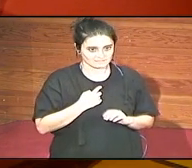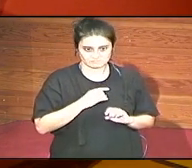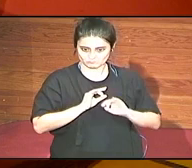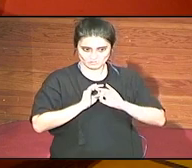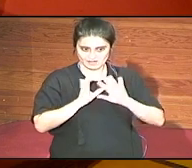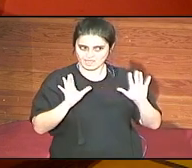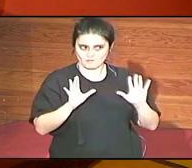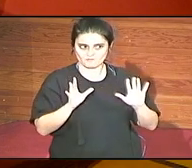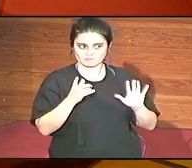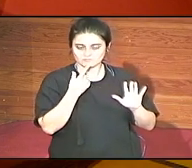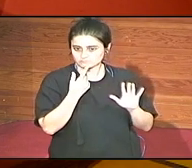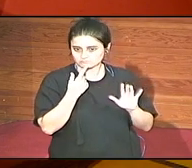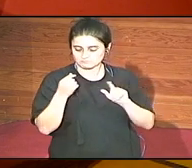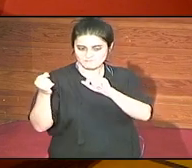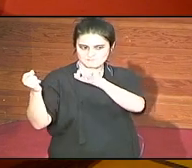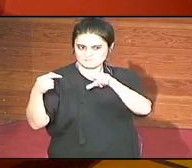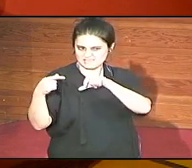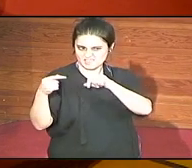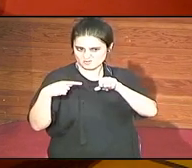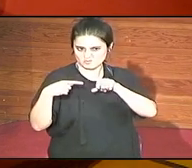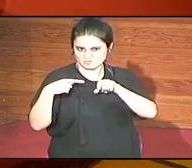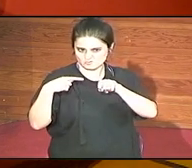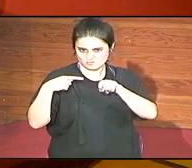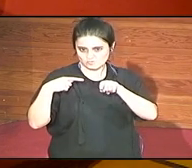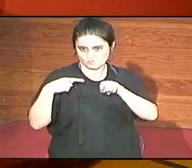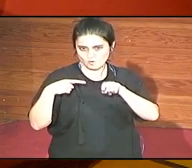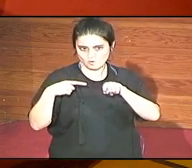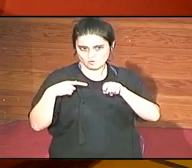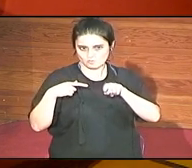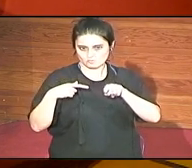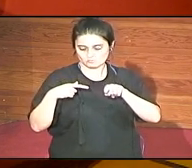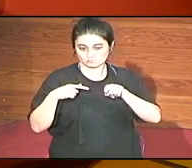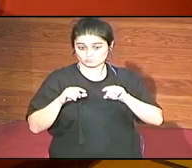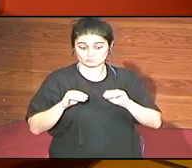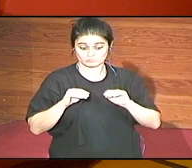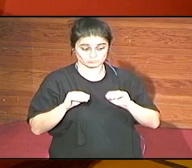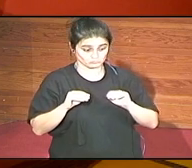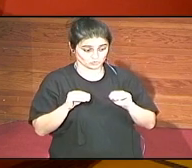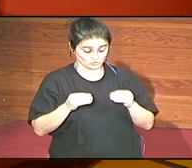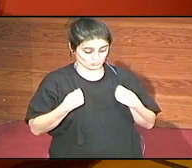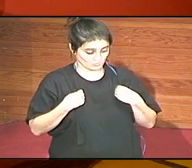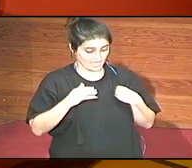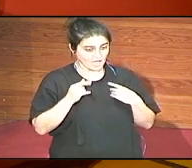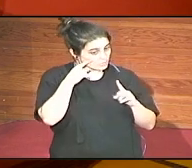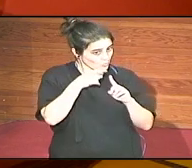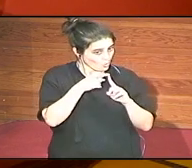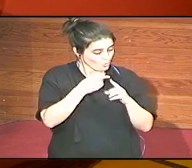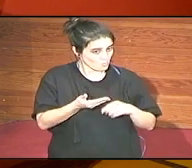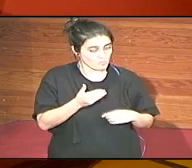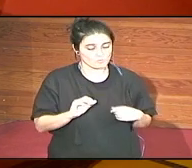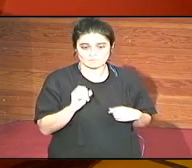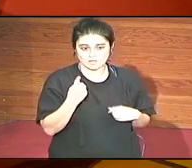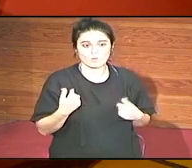migración claramente tiene un motor importante en sus vidas que es el migrar por